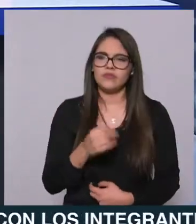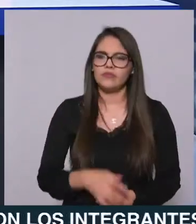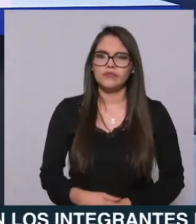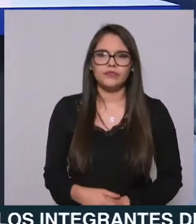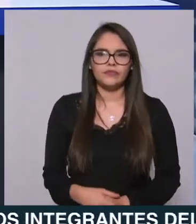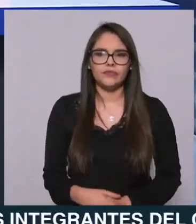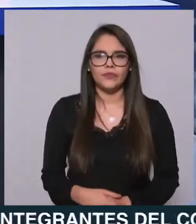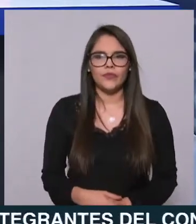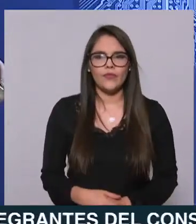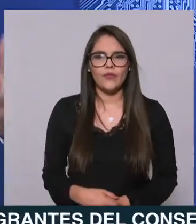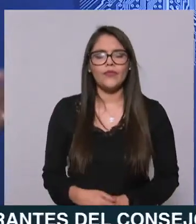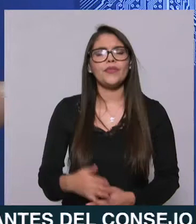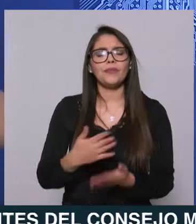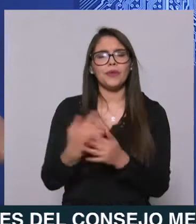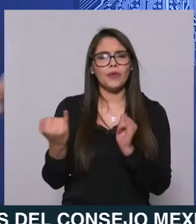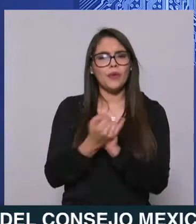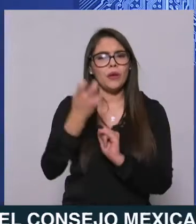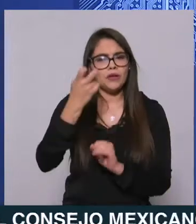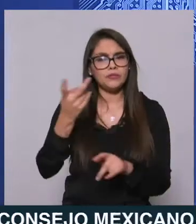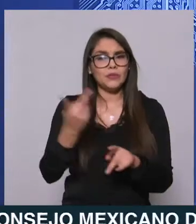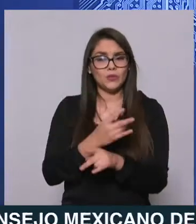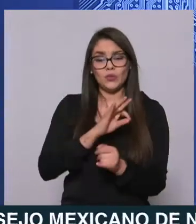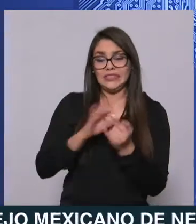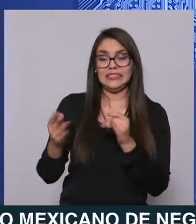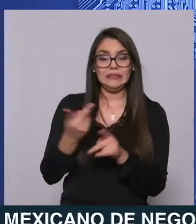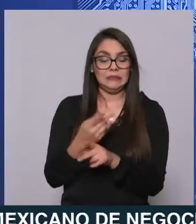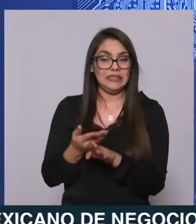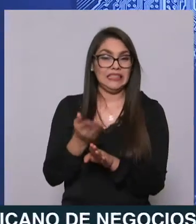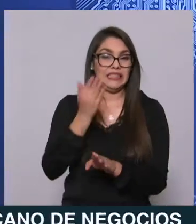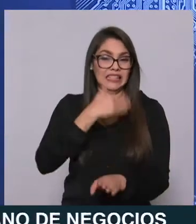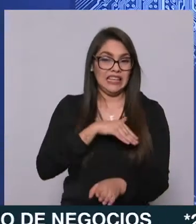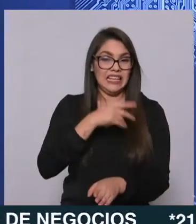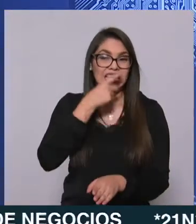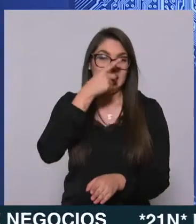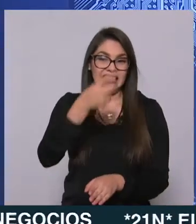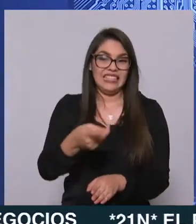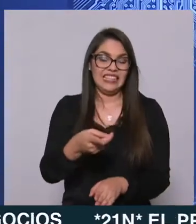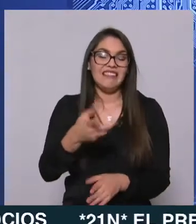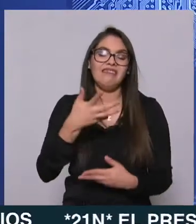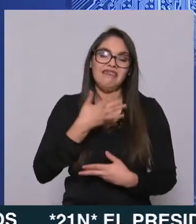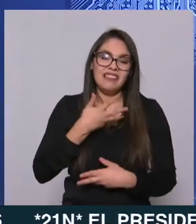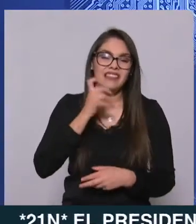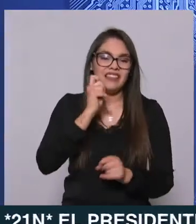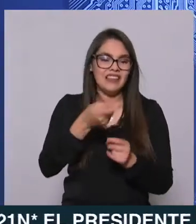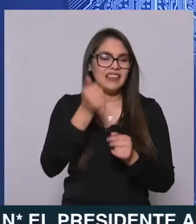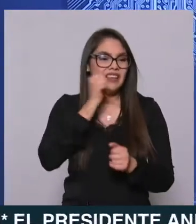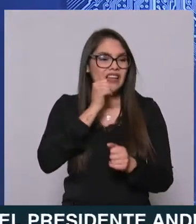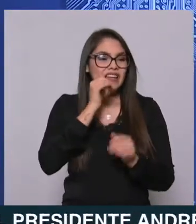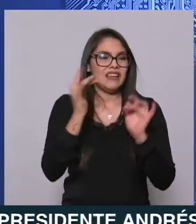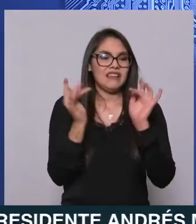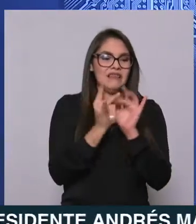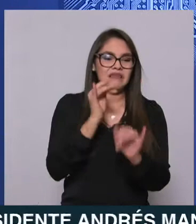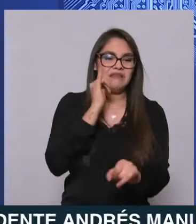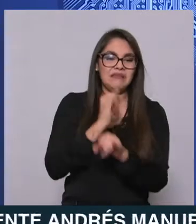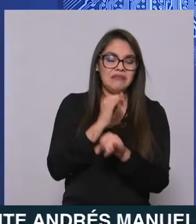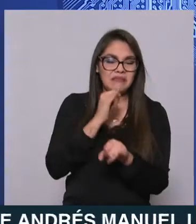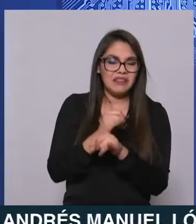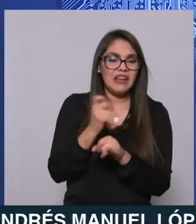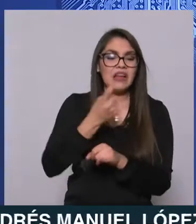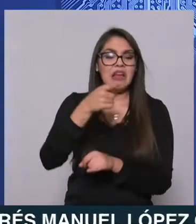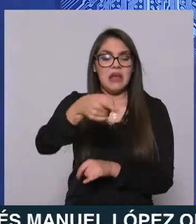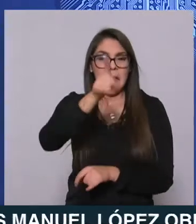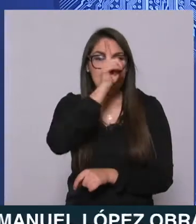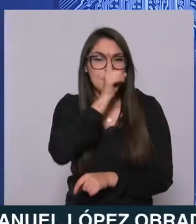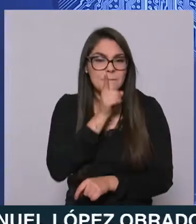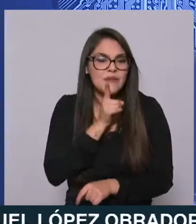alguna, esta última situación que mencionas, Aleida, es lo que ha tenido pues la conversación en las redes sociales de decir, es que mintió,